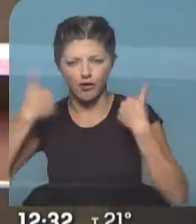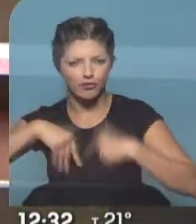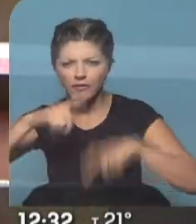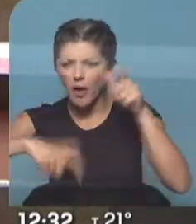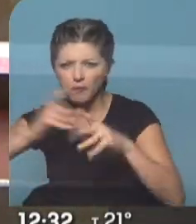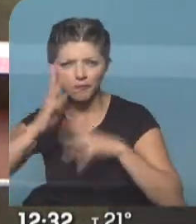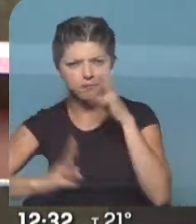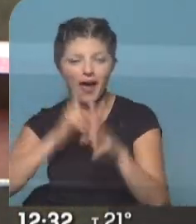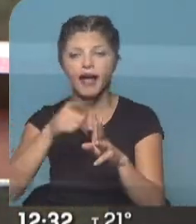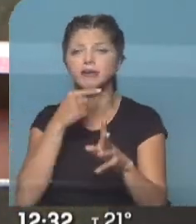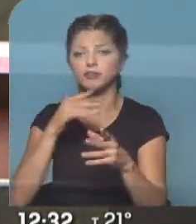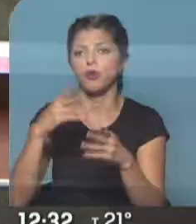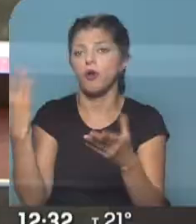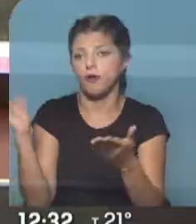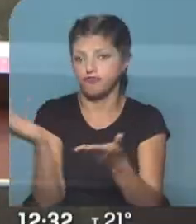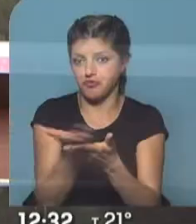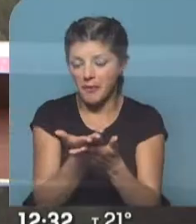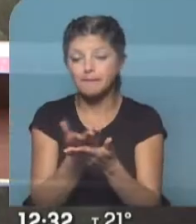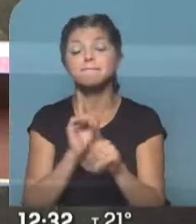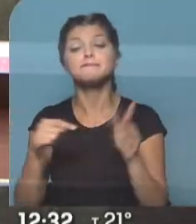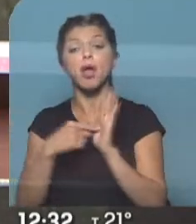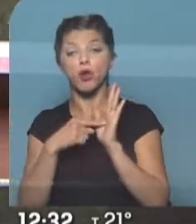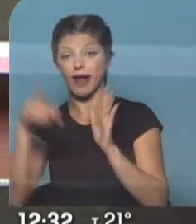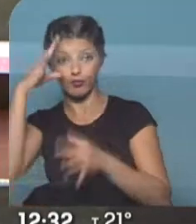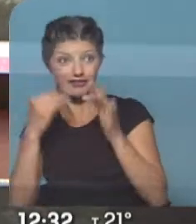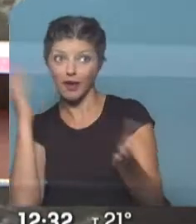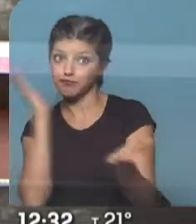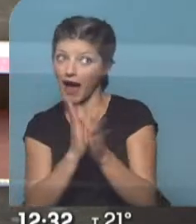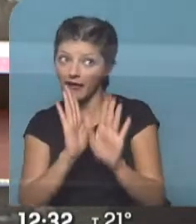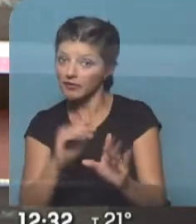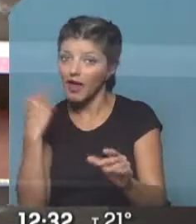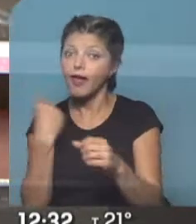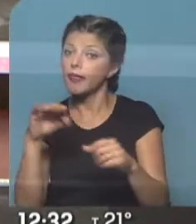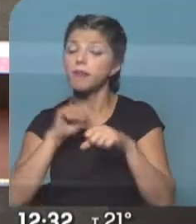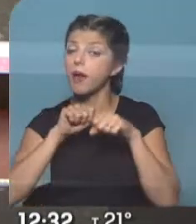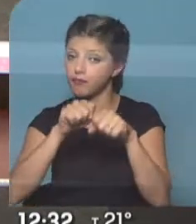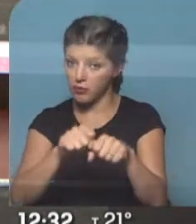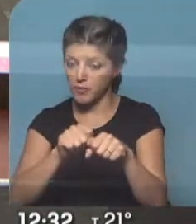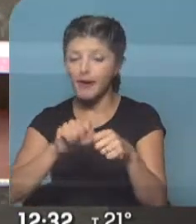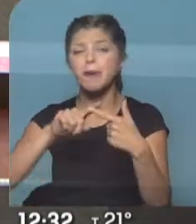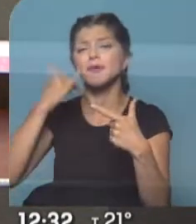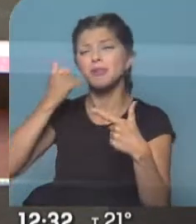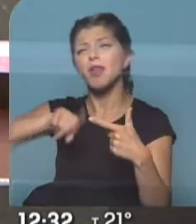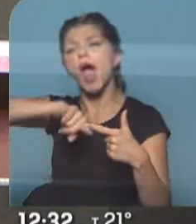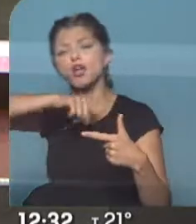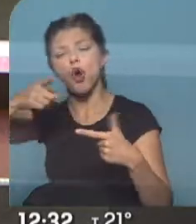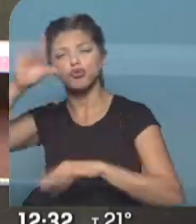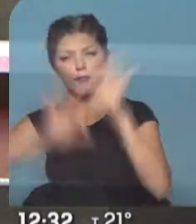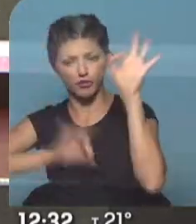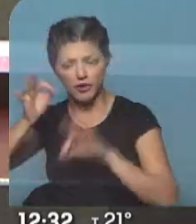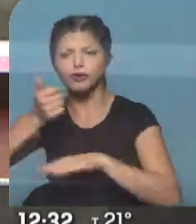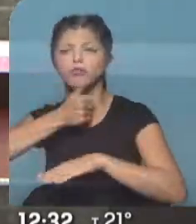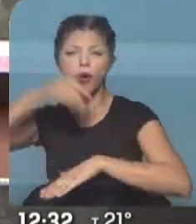esta decisión de la justicia y a su vez del presidente Temer, ya hay otro proyecto, el de Belo Monte, que es una represa que ya